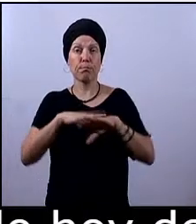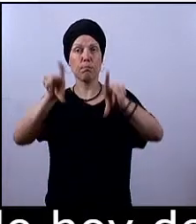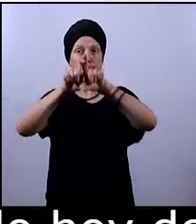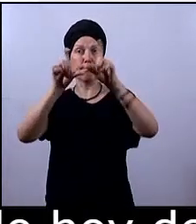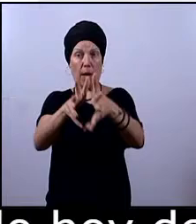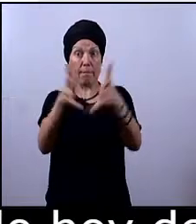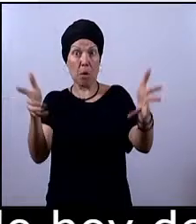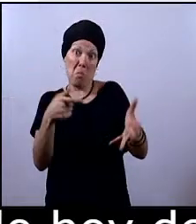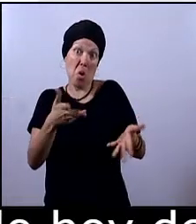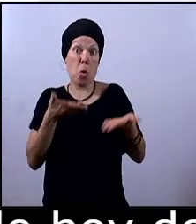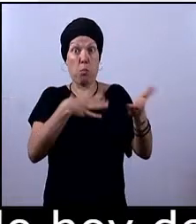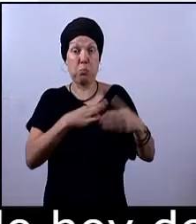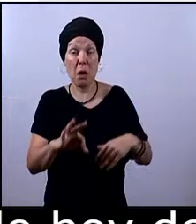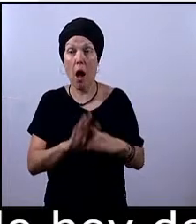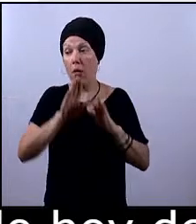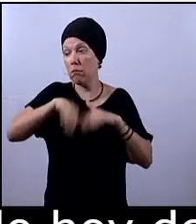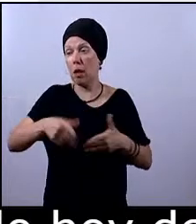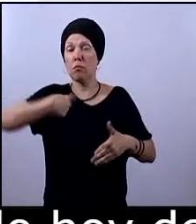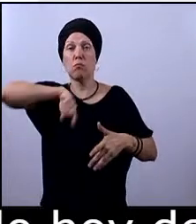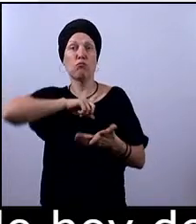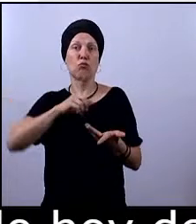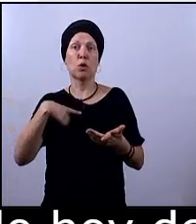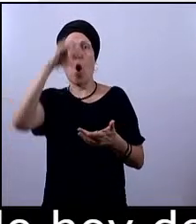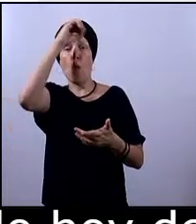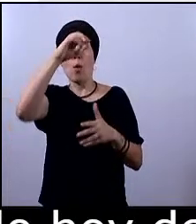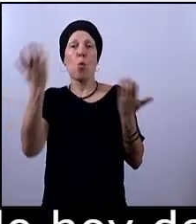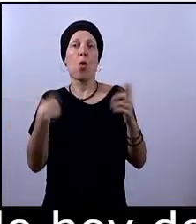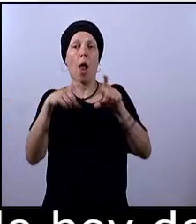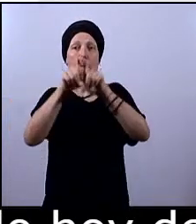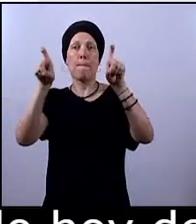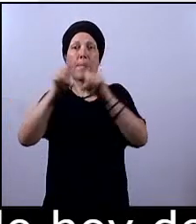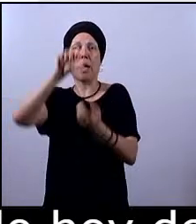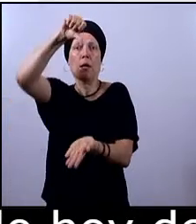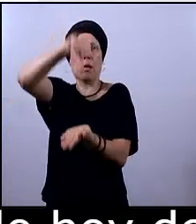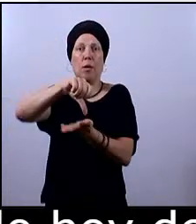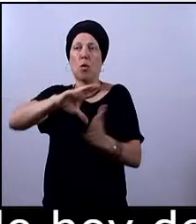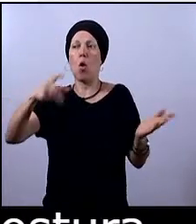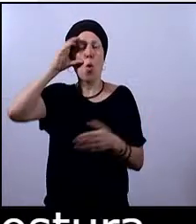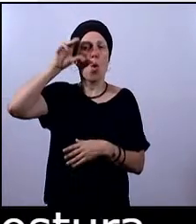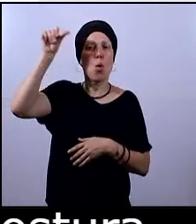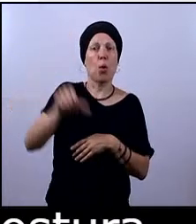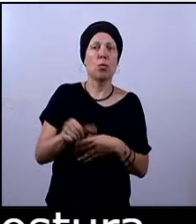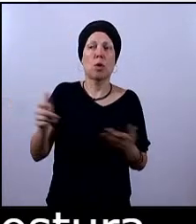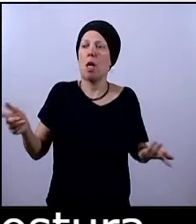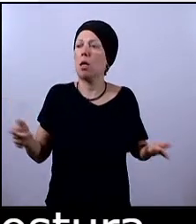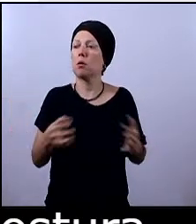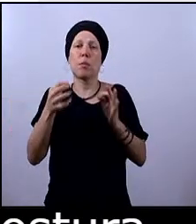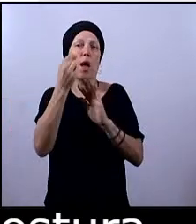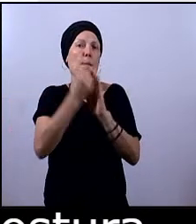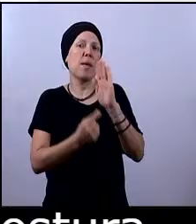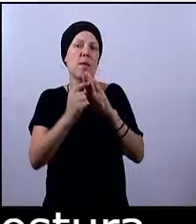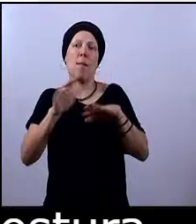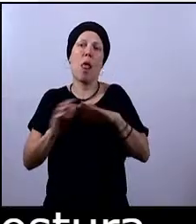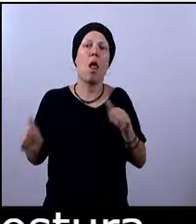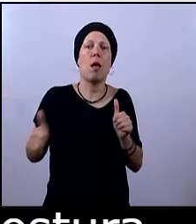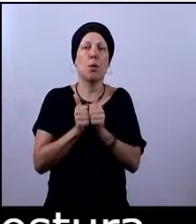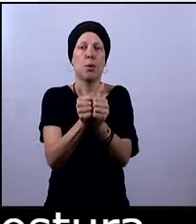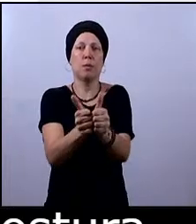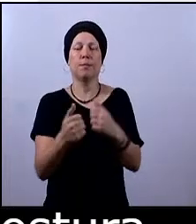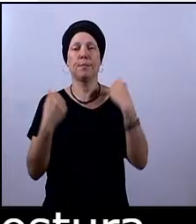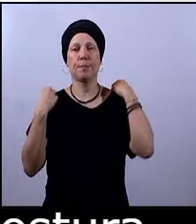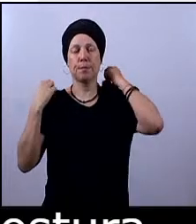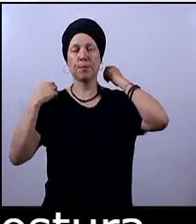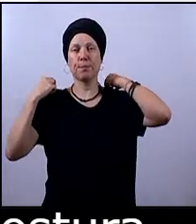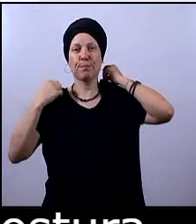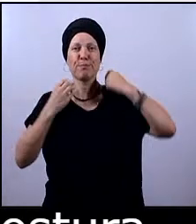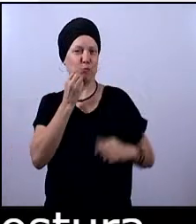puede ayudar, y al final nuestra postura es poner a la empresa en el centro, como siempre, escucharla y sacar medidas para acompañarla.